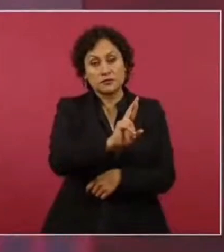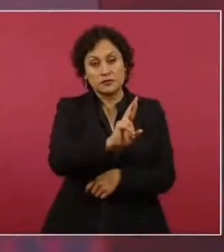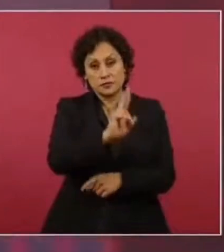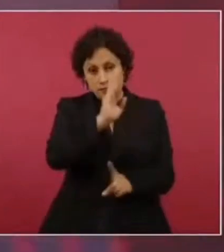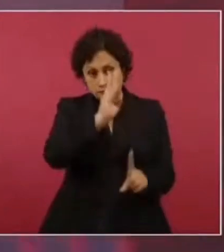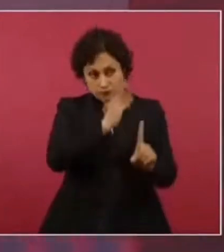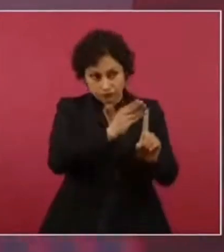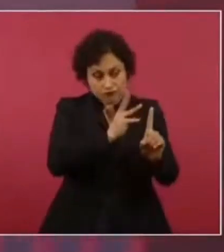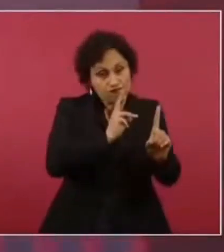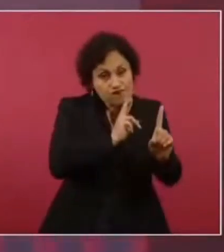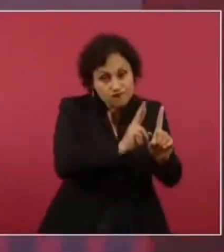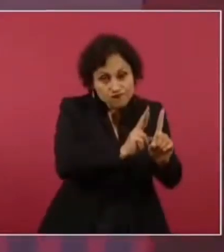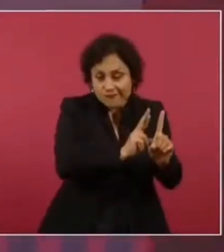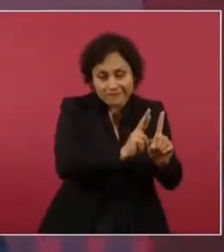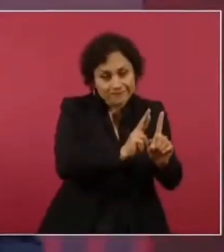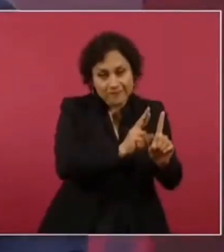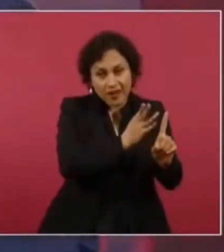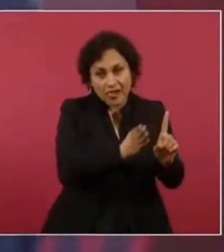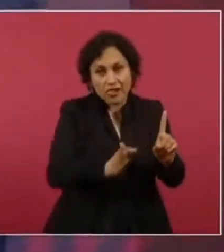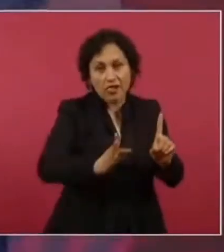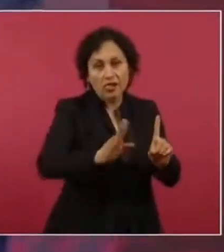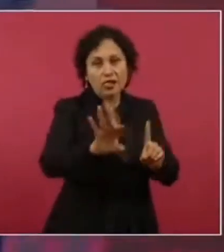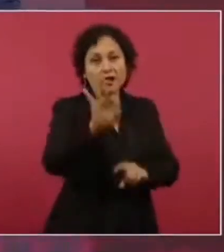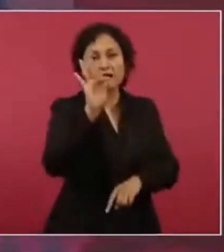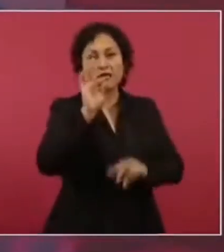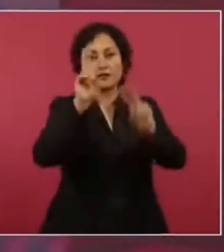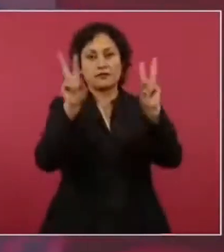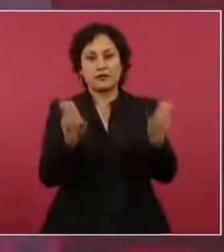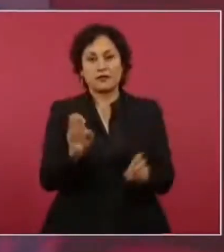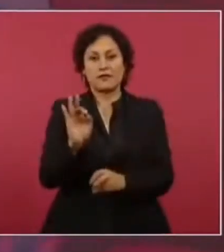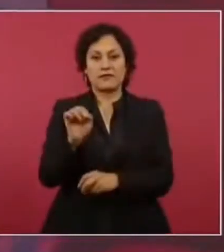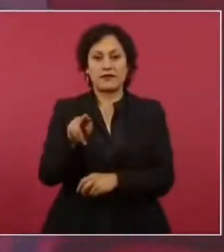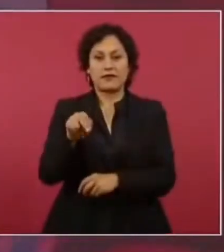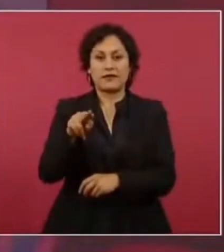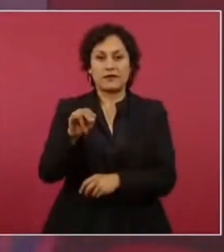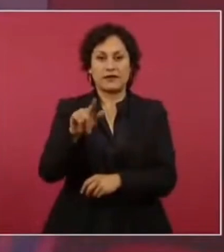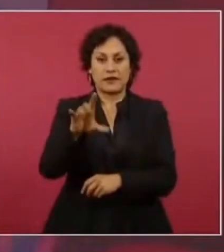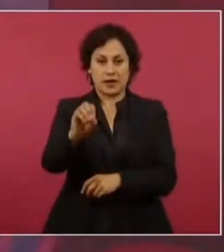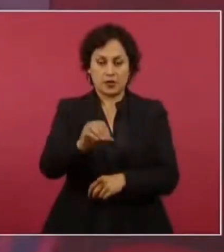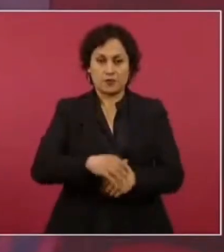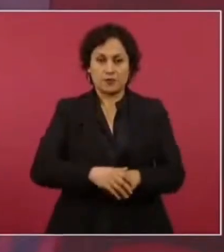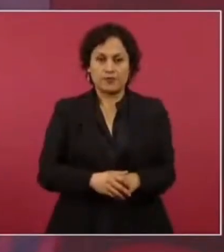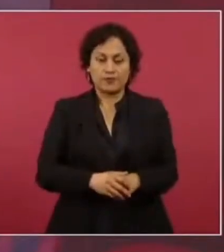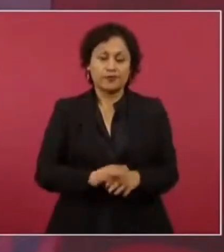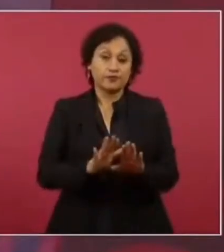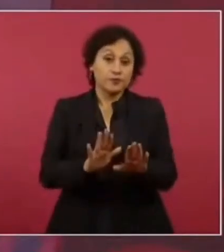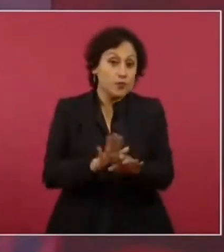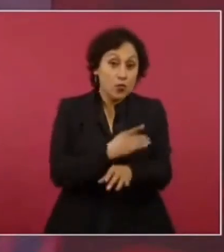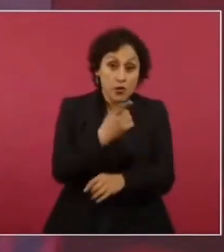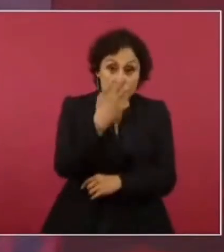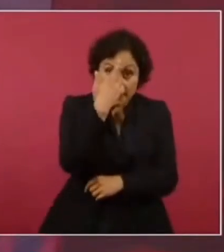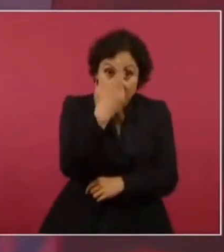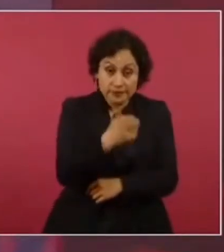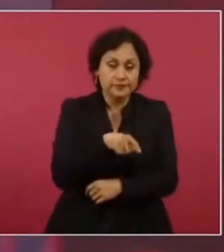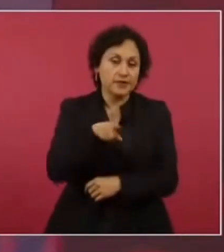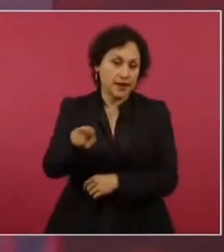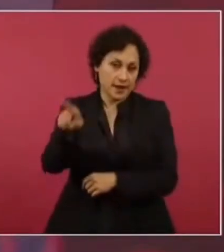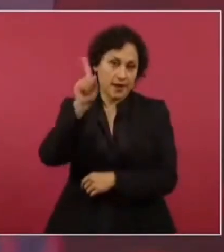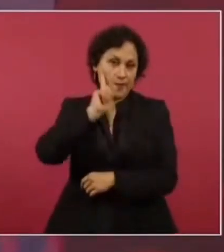con lo del frente es que a la señora de la DEA la están acusando